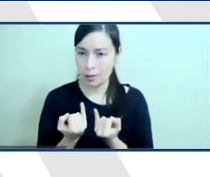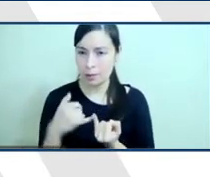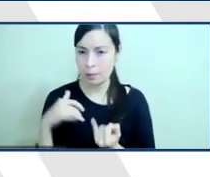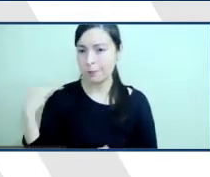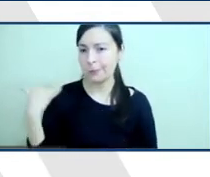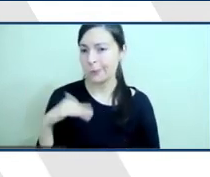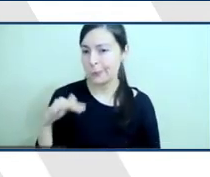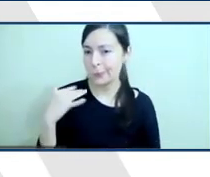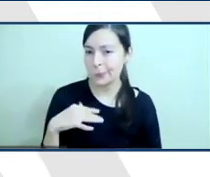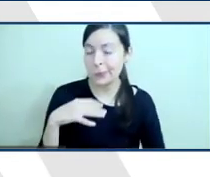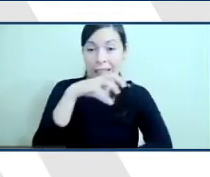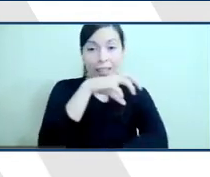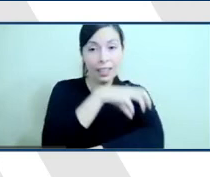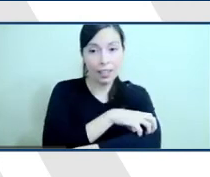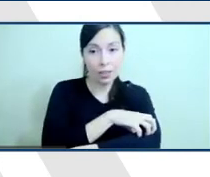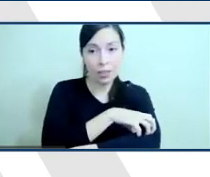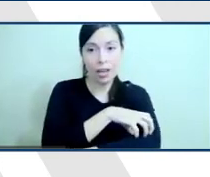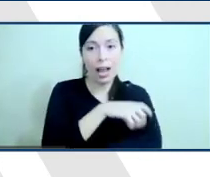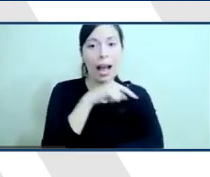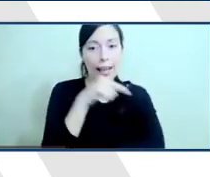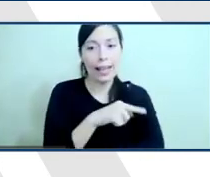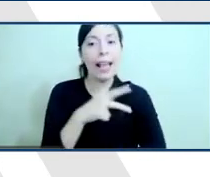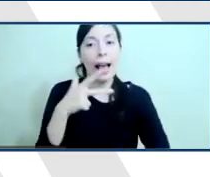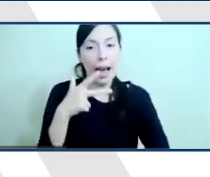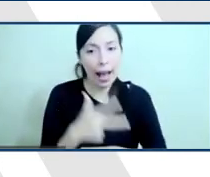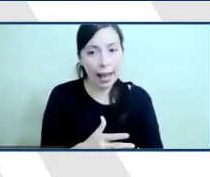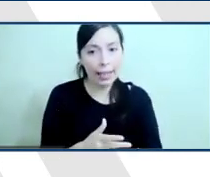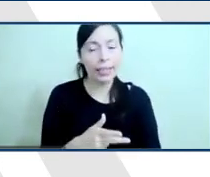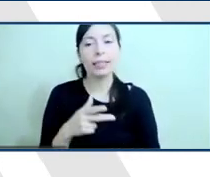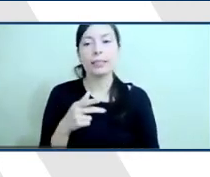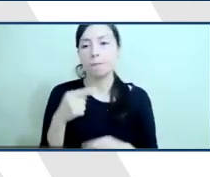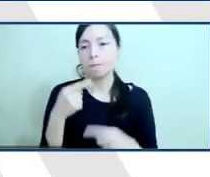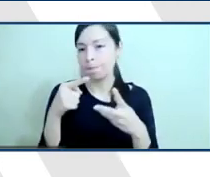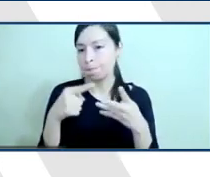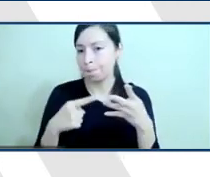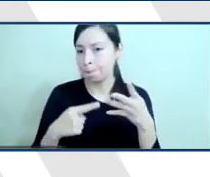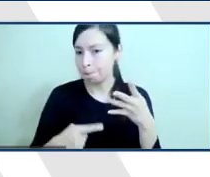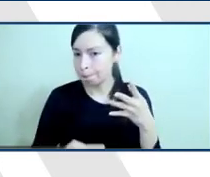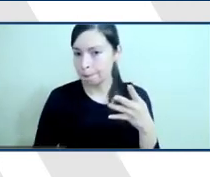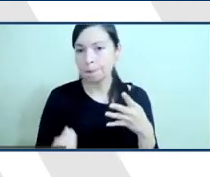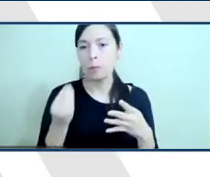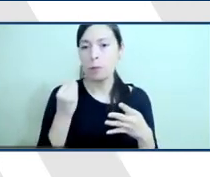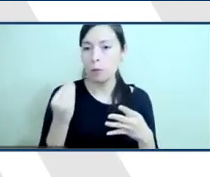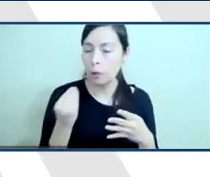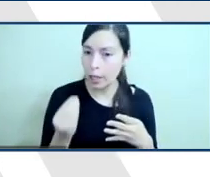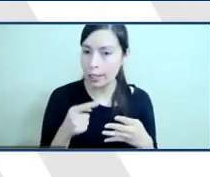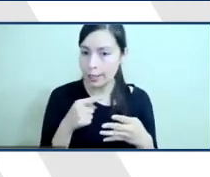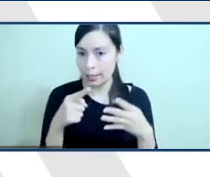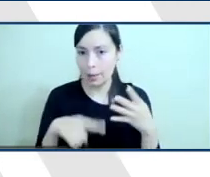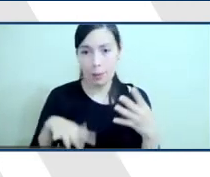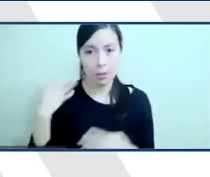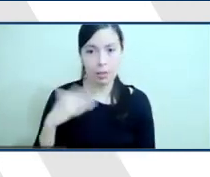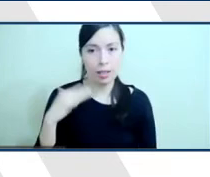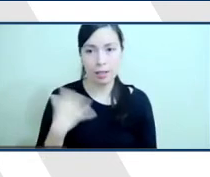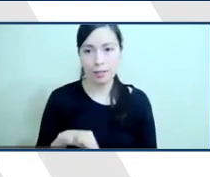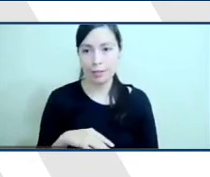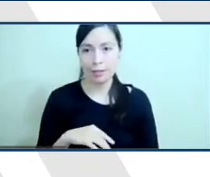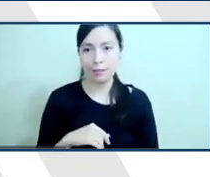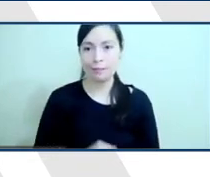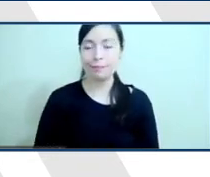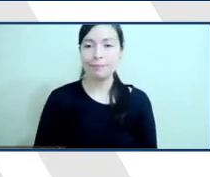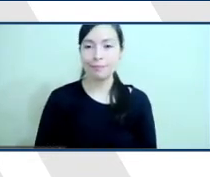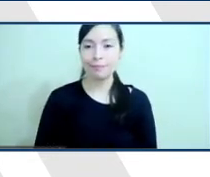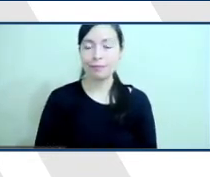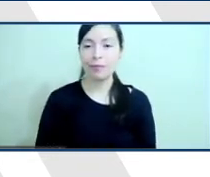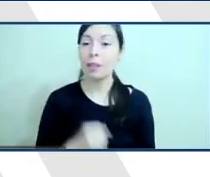regionalmente hay una cierta constancia en las condiciones de observación es tremendamente importante y